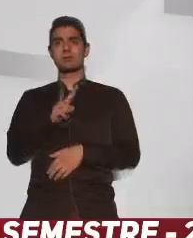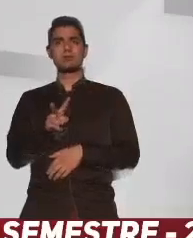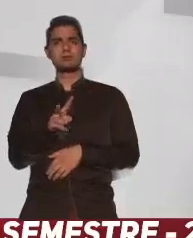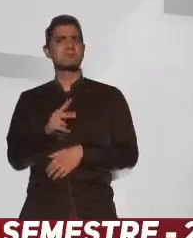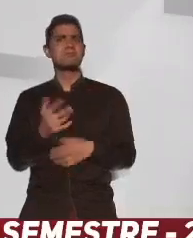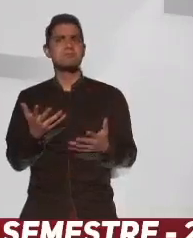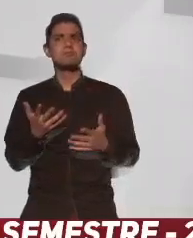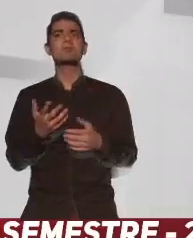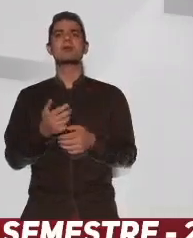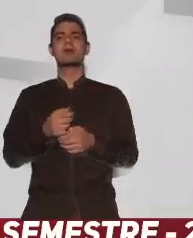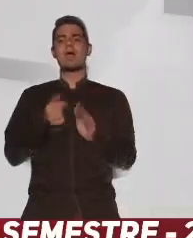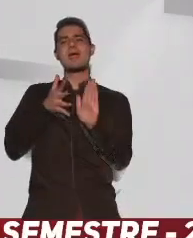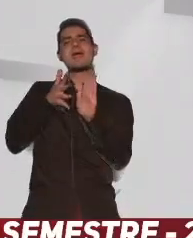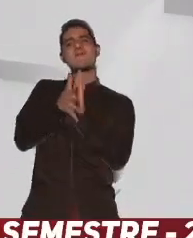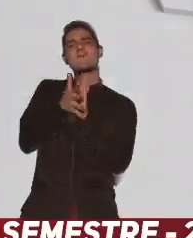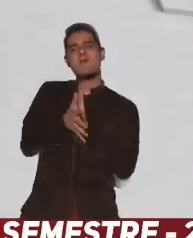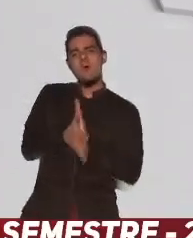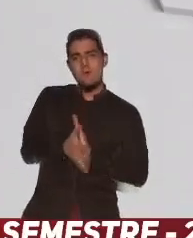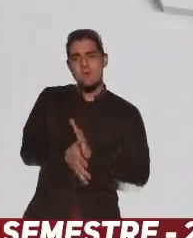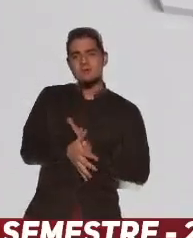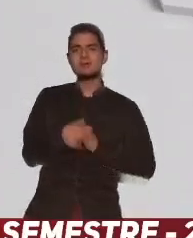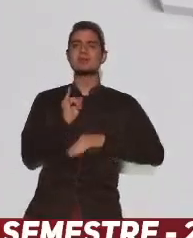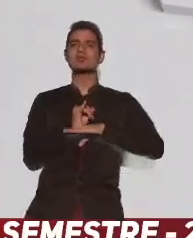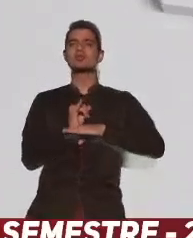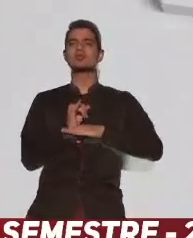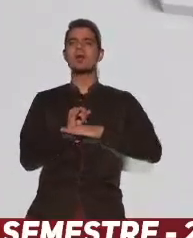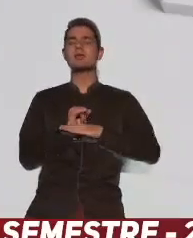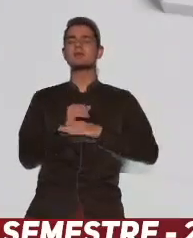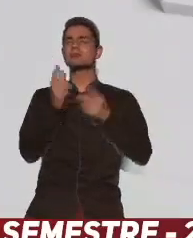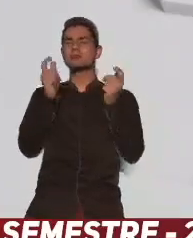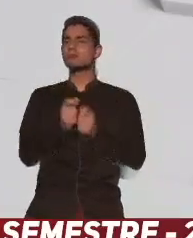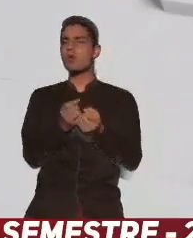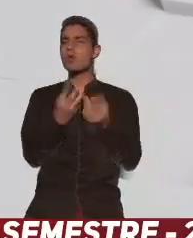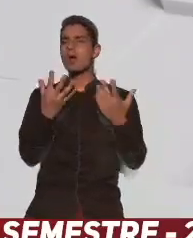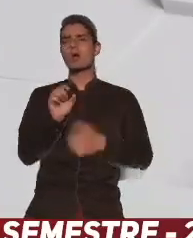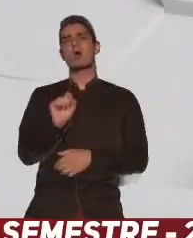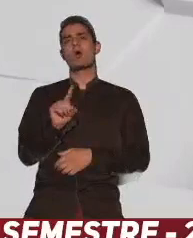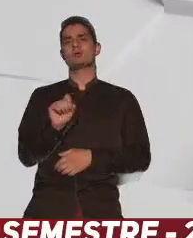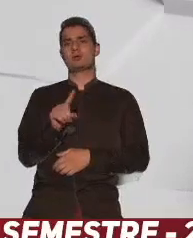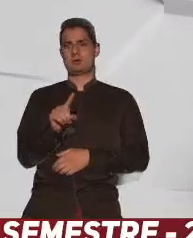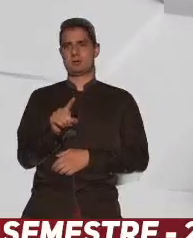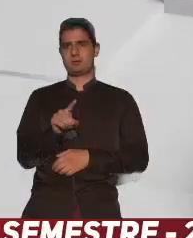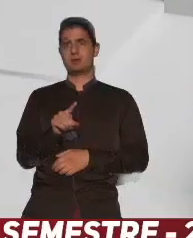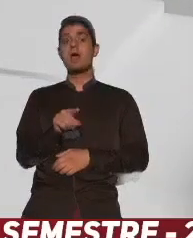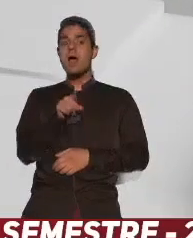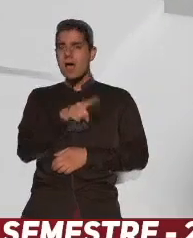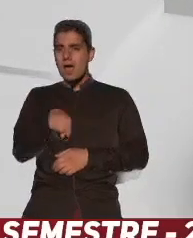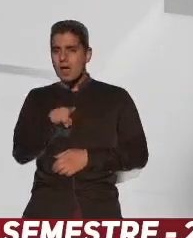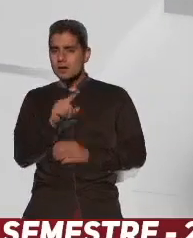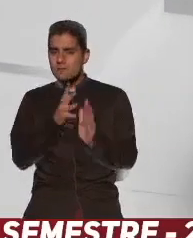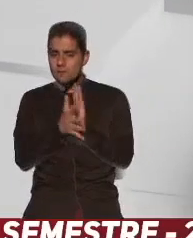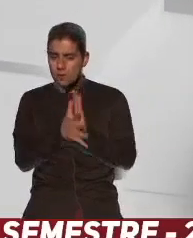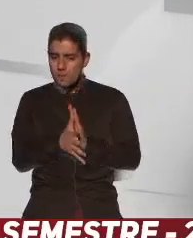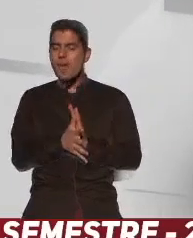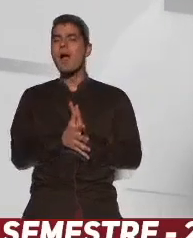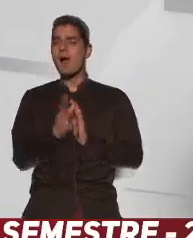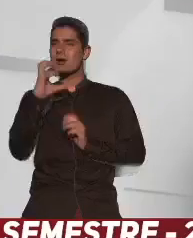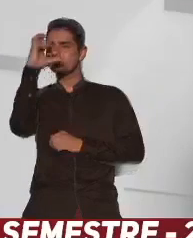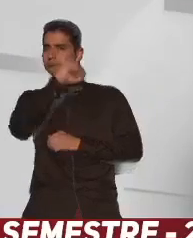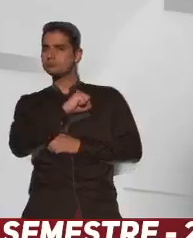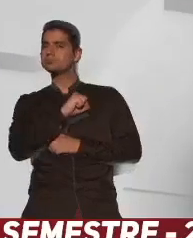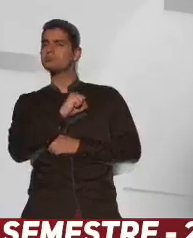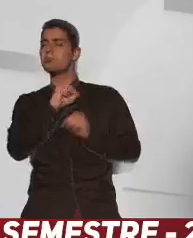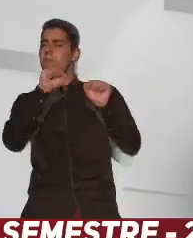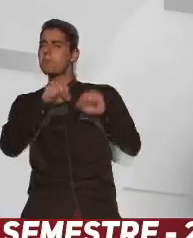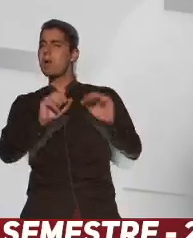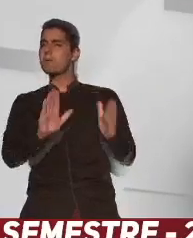informes institucionales. Estos informes permitieron identificar posibles mejoras en la gestión de los recursos y tomar